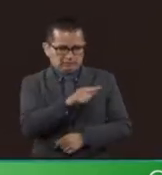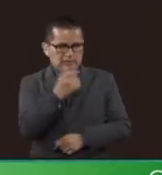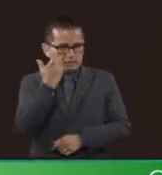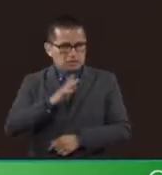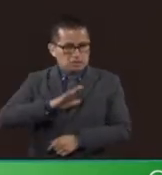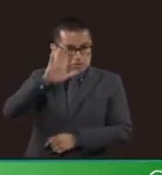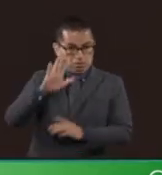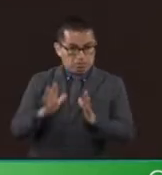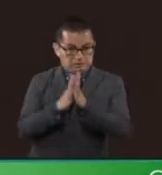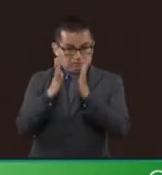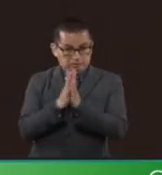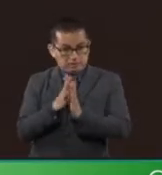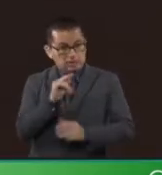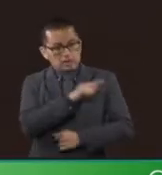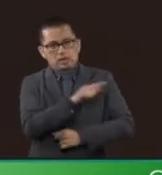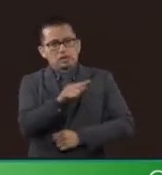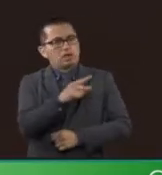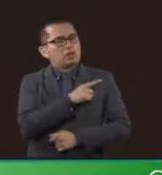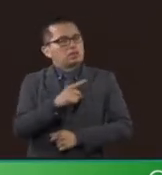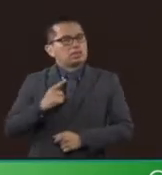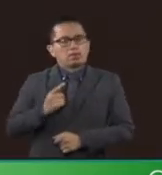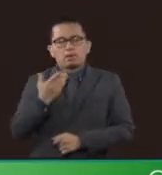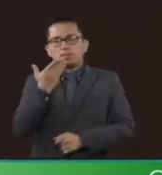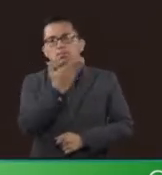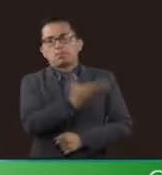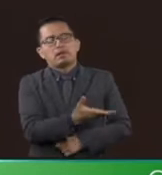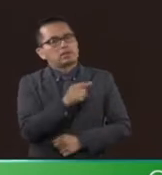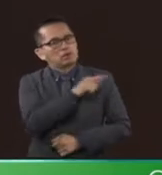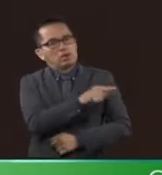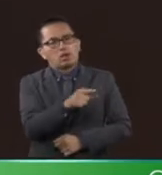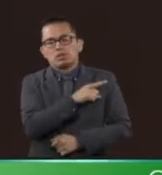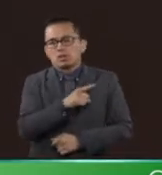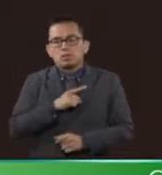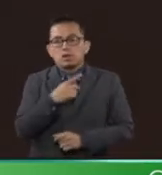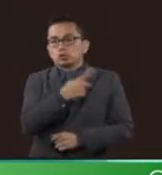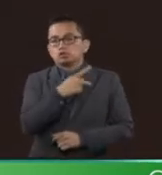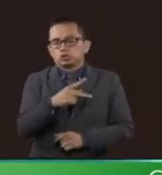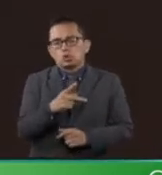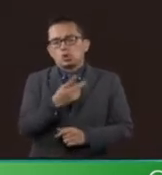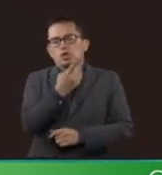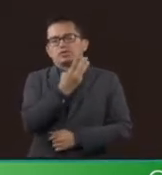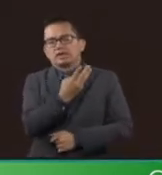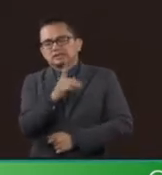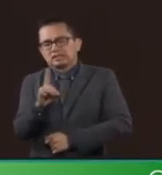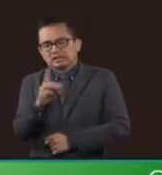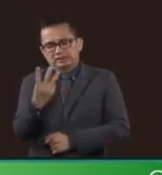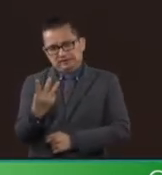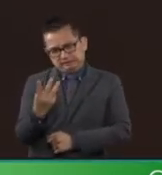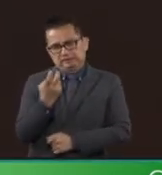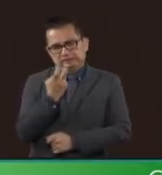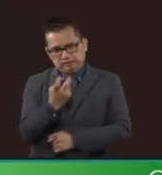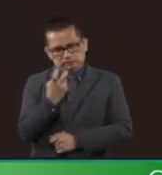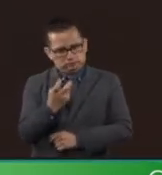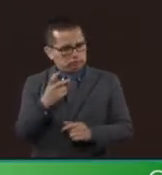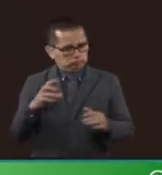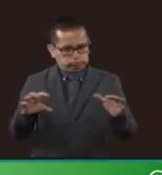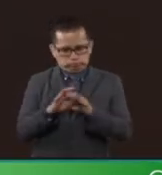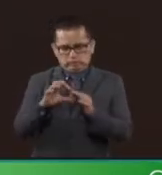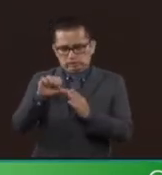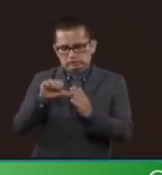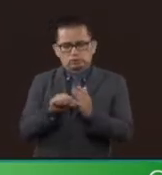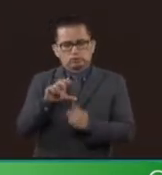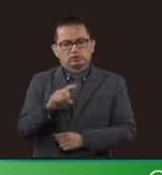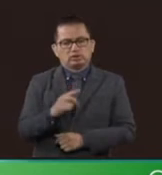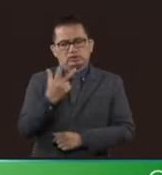elección, se pida la 3 de 3 contra la violencia a la que se hace referencia en el artículo 38 de la